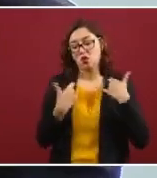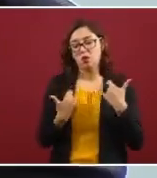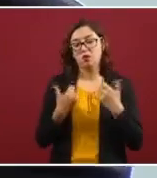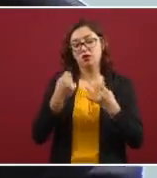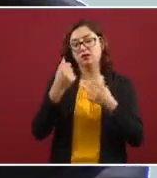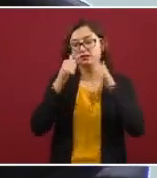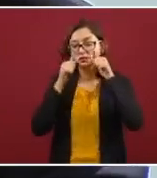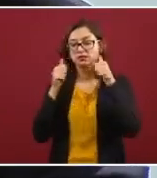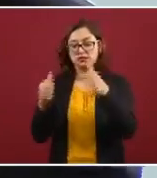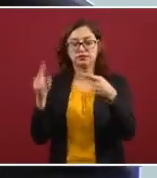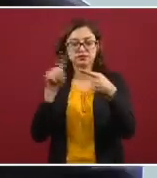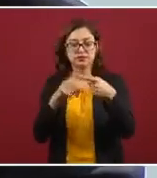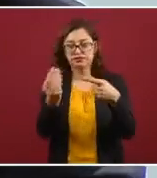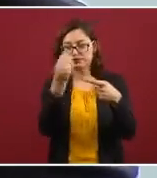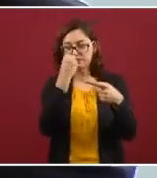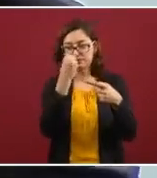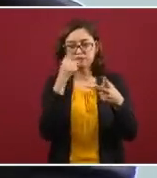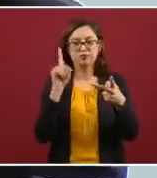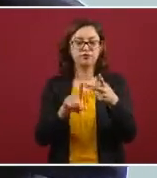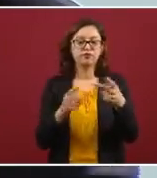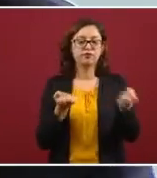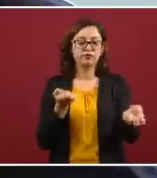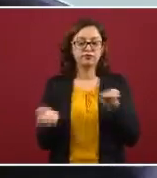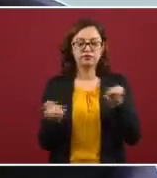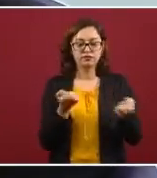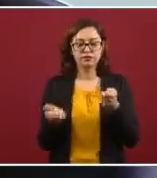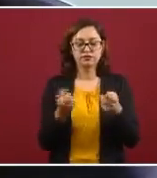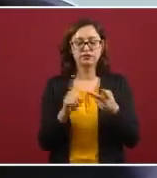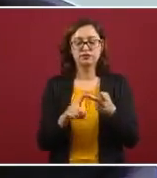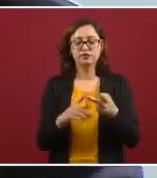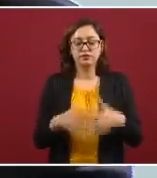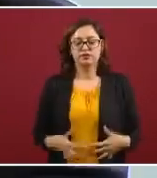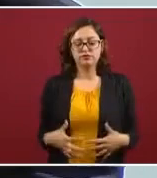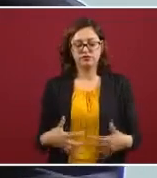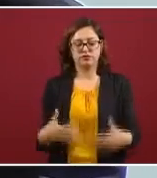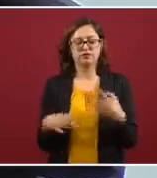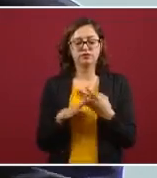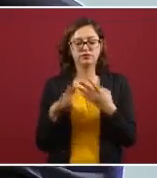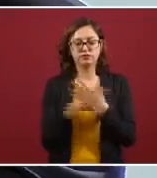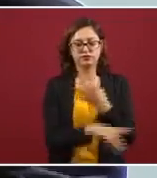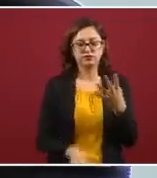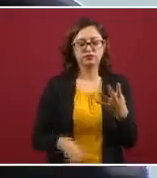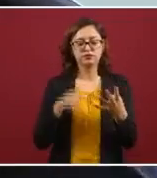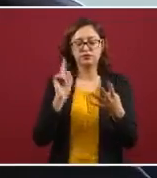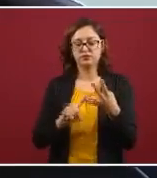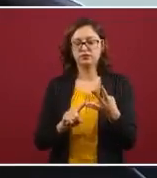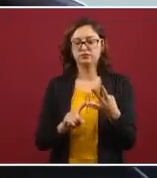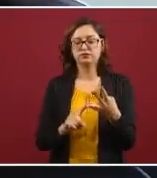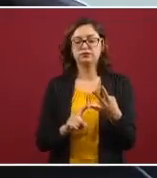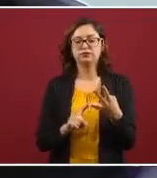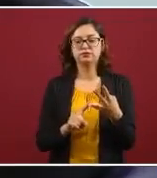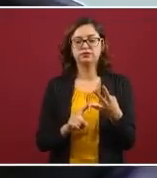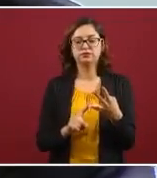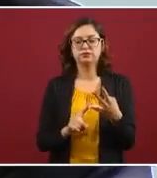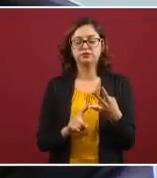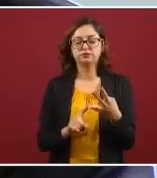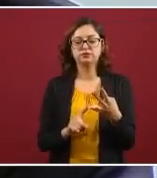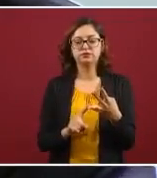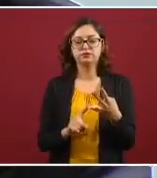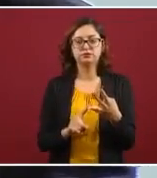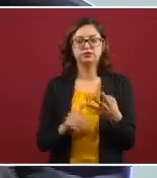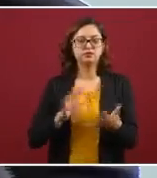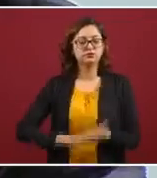aspectos: alimentación y activación física, prevención de embarazos no planeados y sexualidad, el tema de prevención de